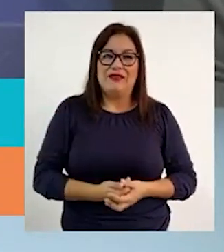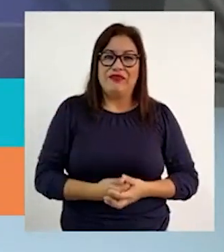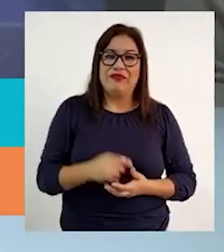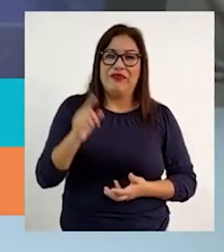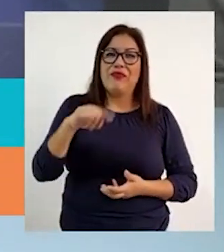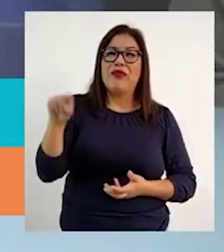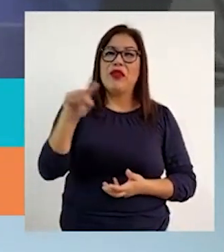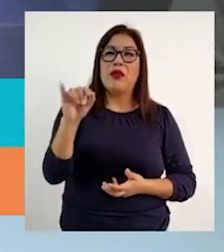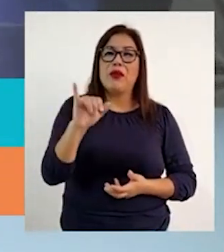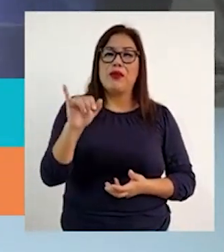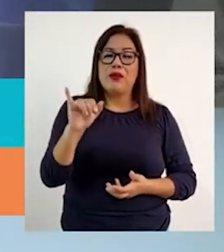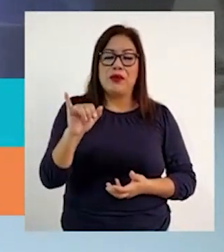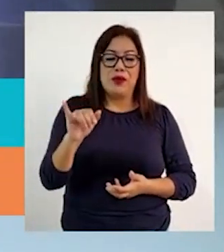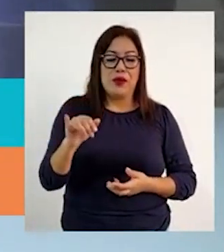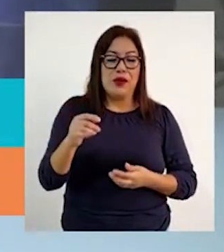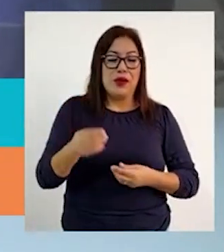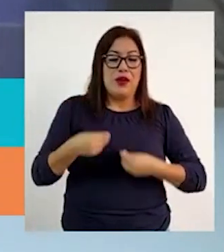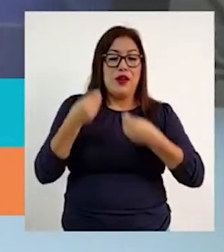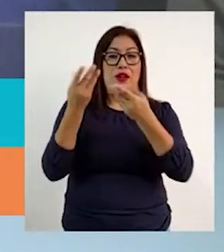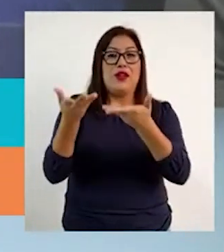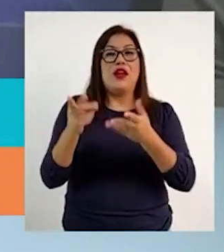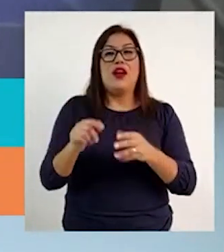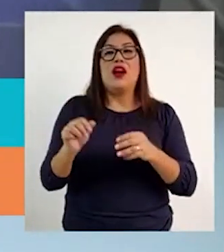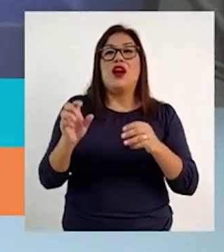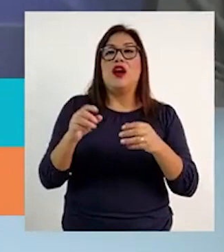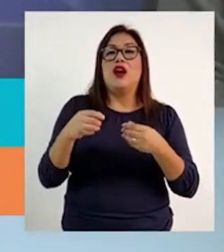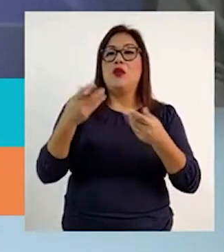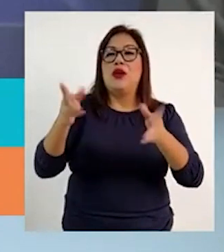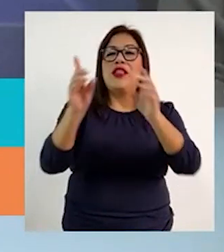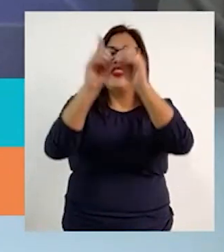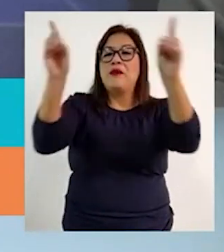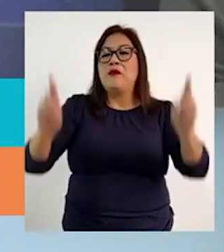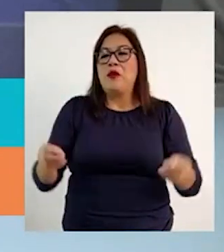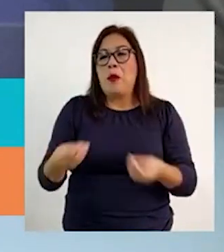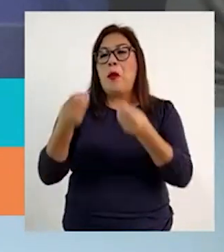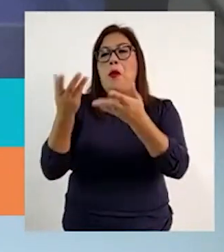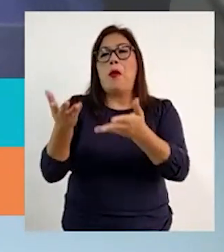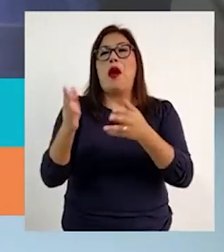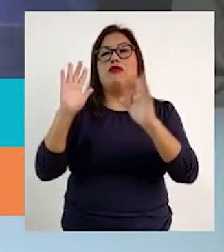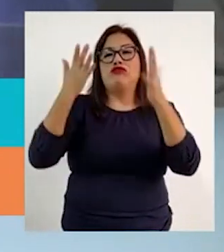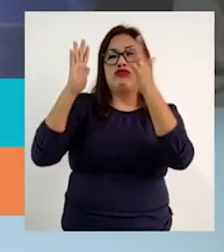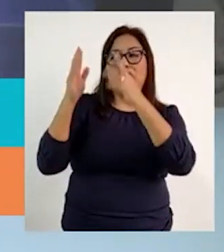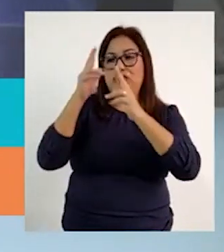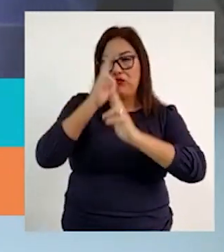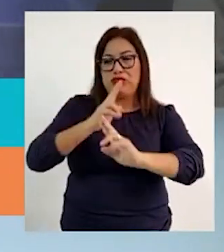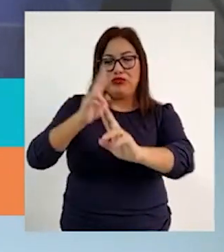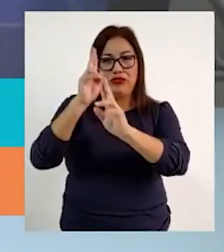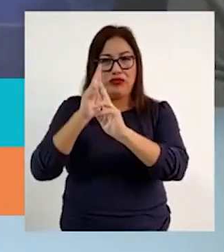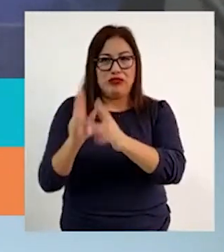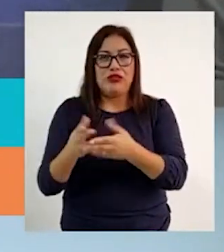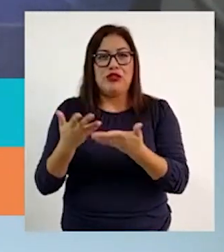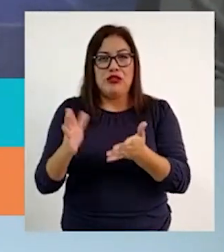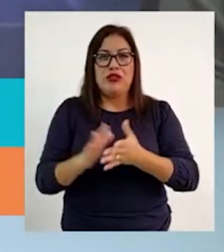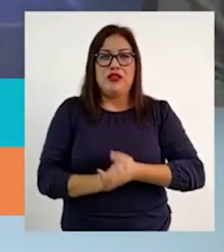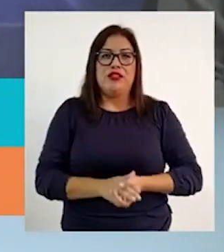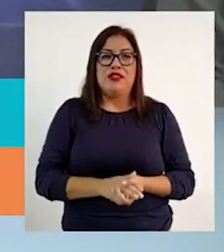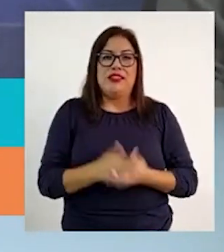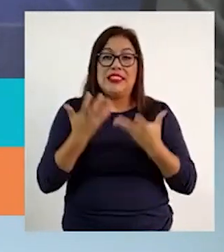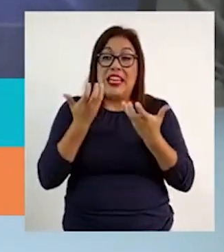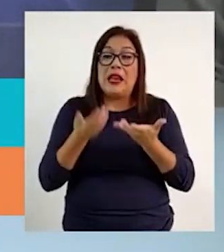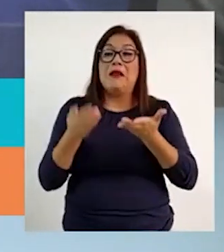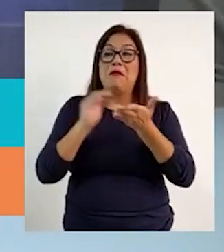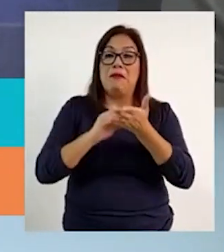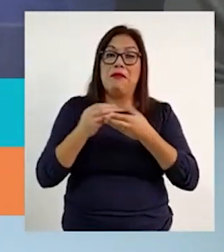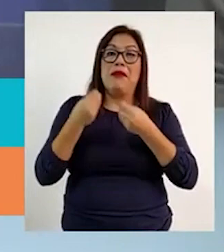llamarlos, poderles dar un diploma, poderles darle un reconocimiento como se merece, que nos gustaría que sea mucho más,